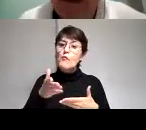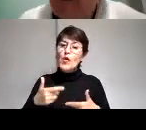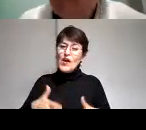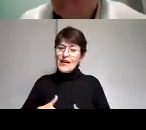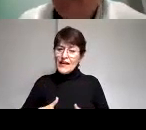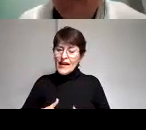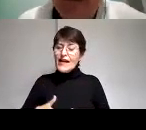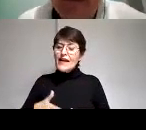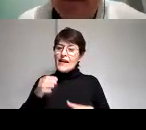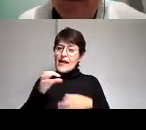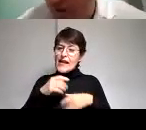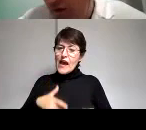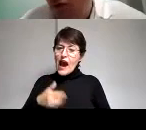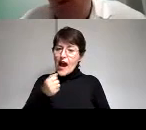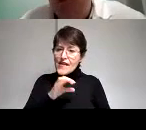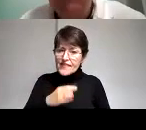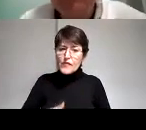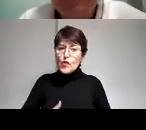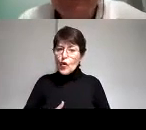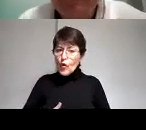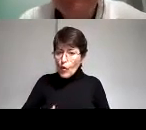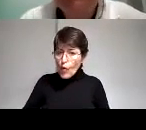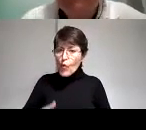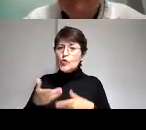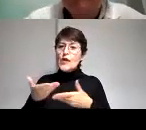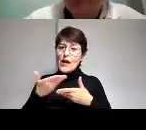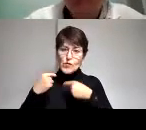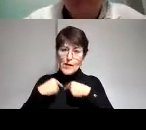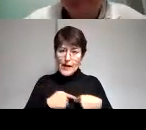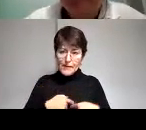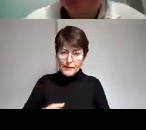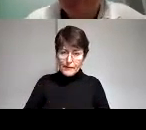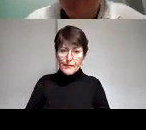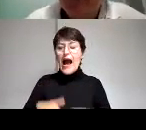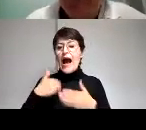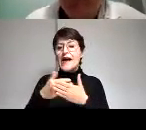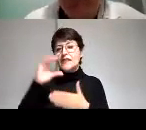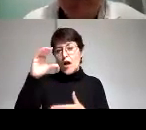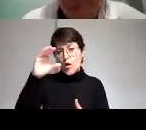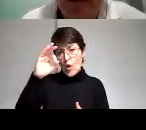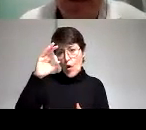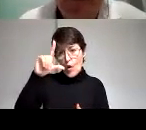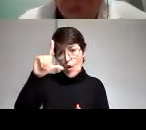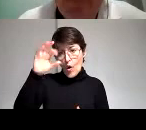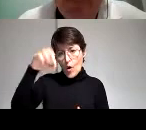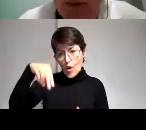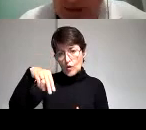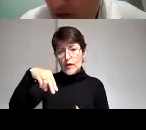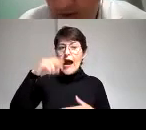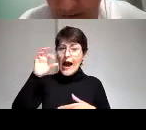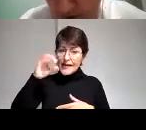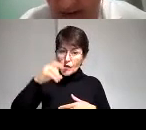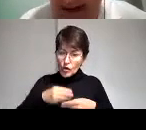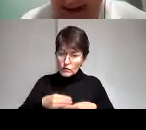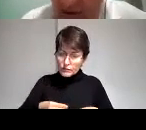sales biliares, todos los jugos intestinales, y llegar al colon íntegramente donde se libera. Por lo